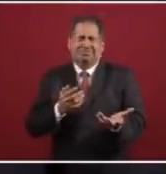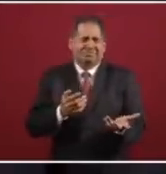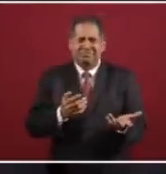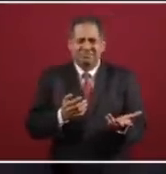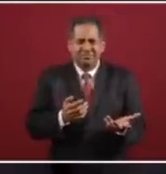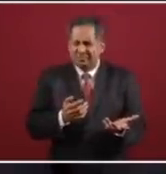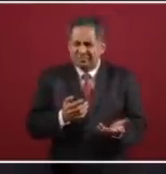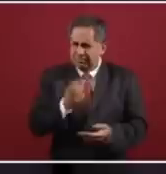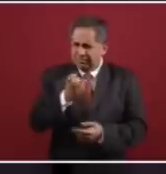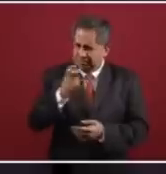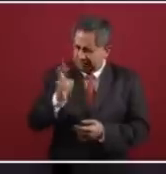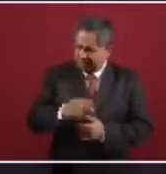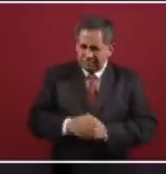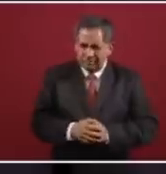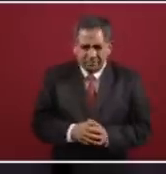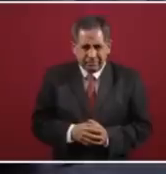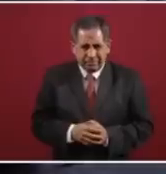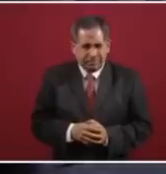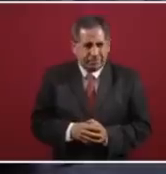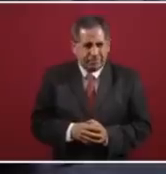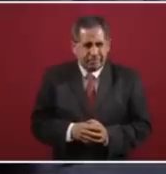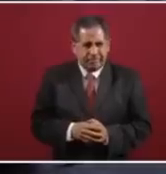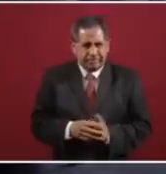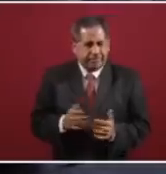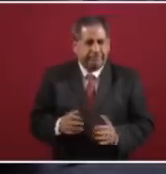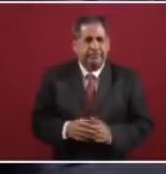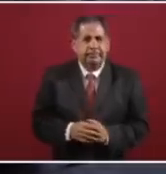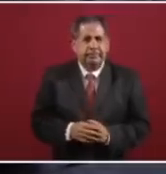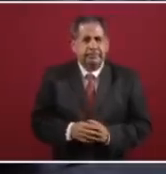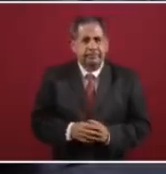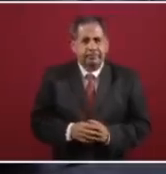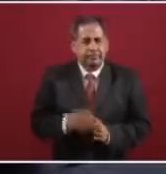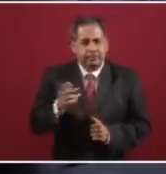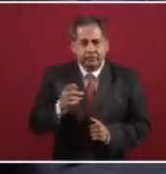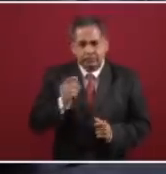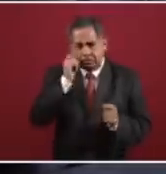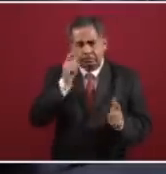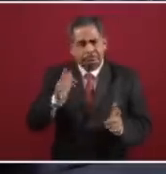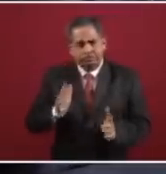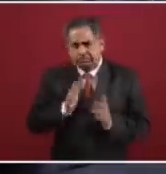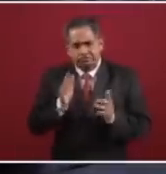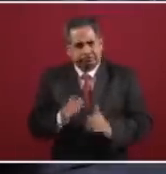De veras que es sorprendente.